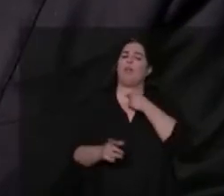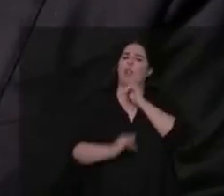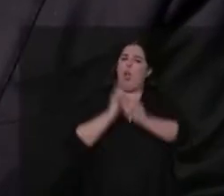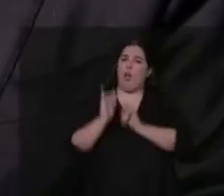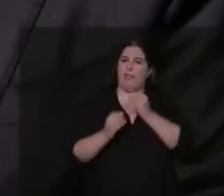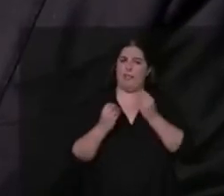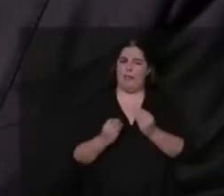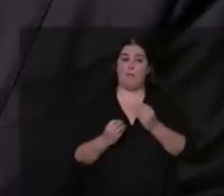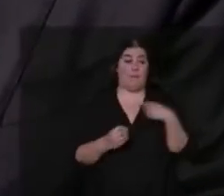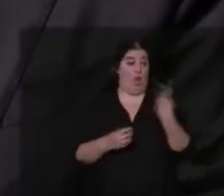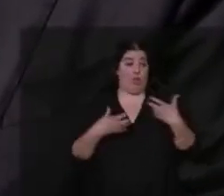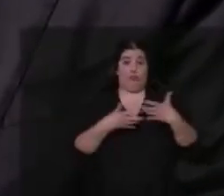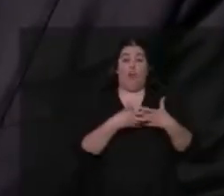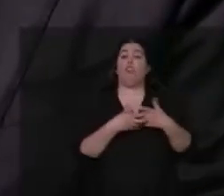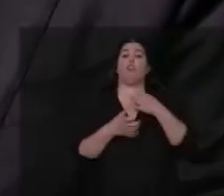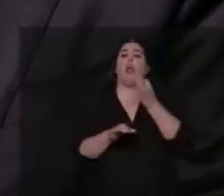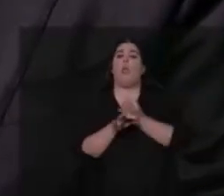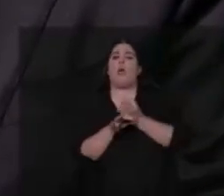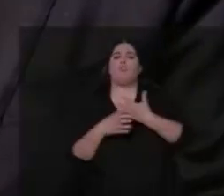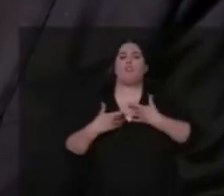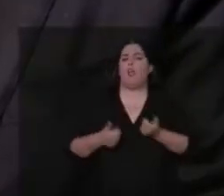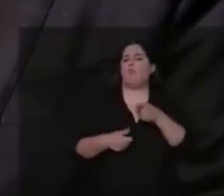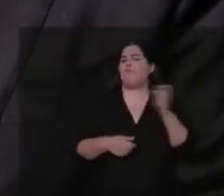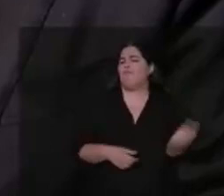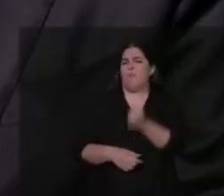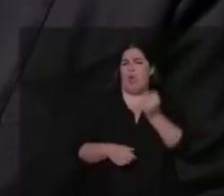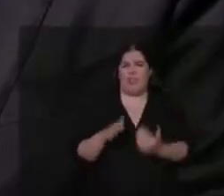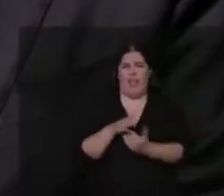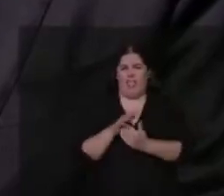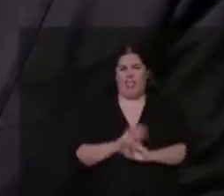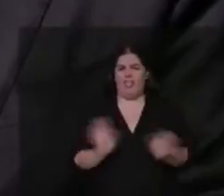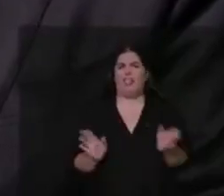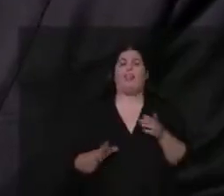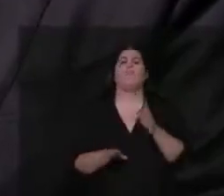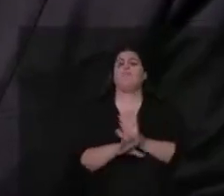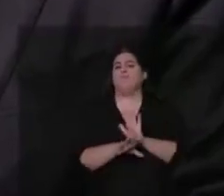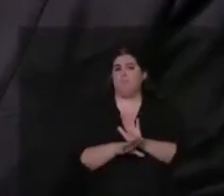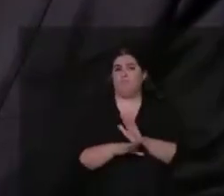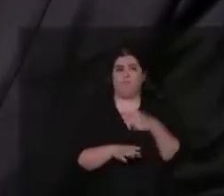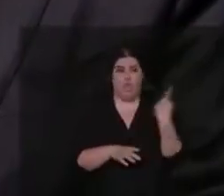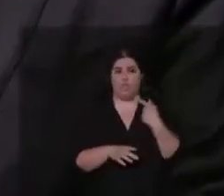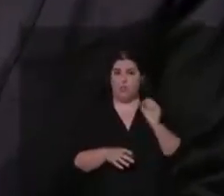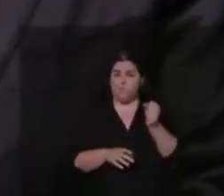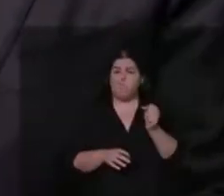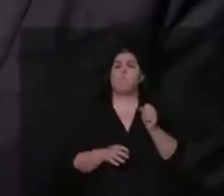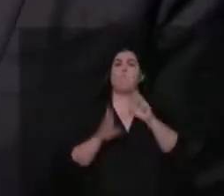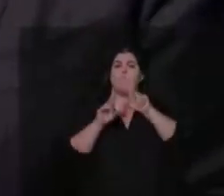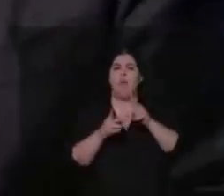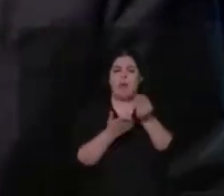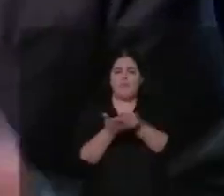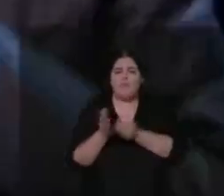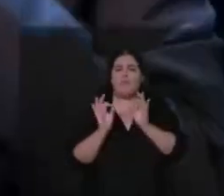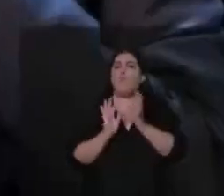que para nosotros la educación y la salud es sumamente importante, a punto tal que nosotros hemos diseñado algo